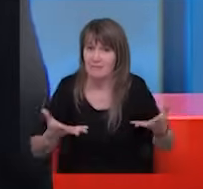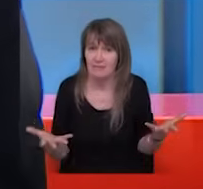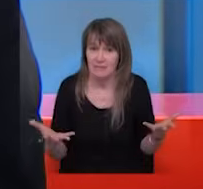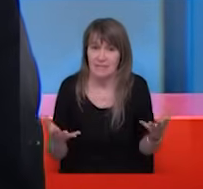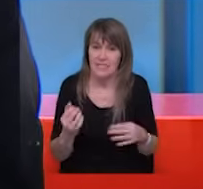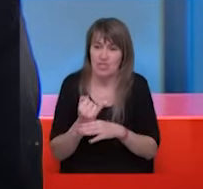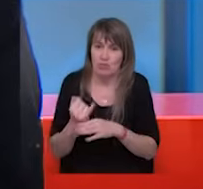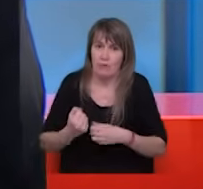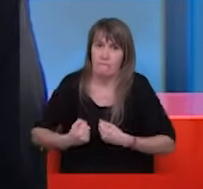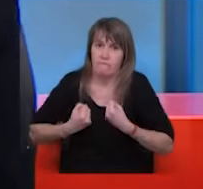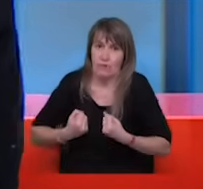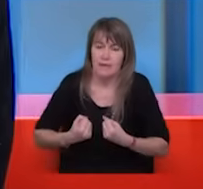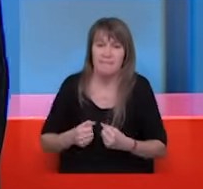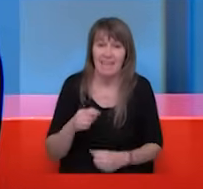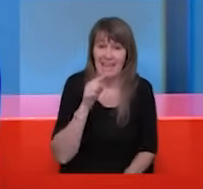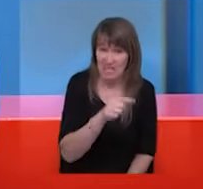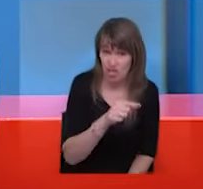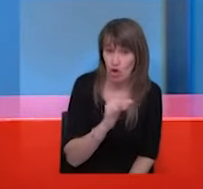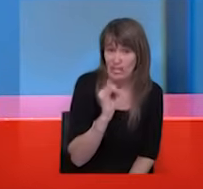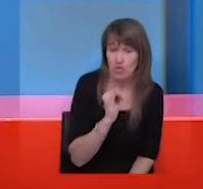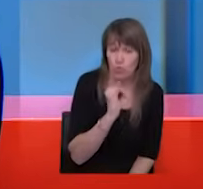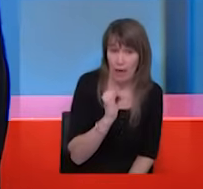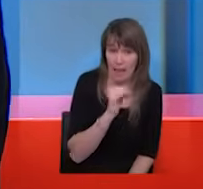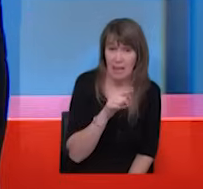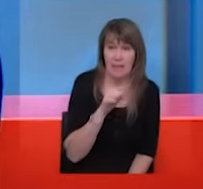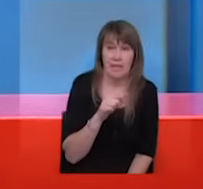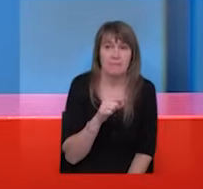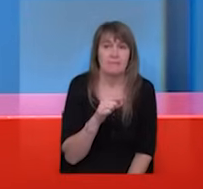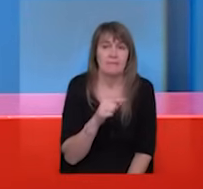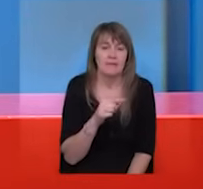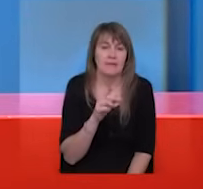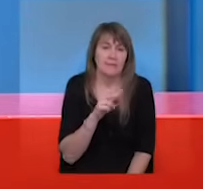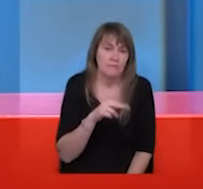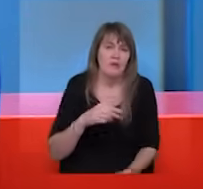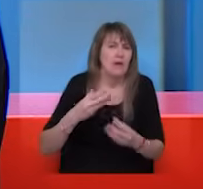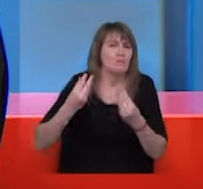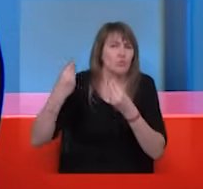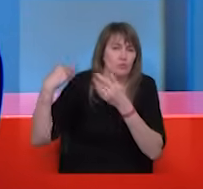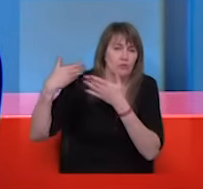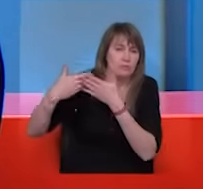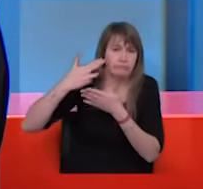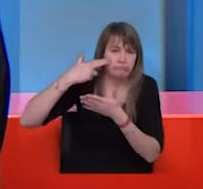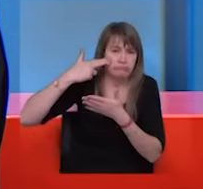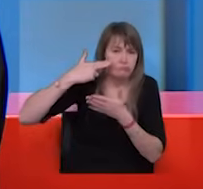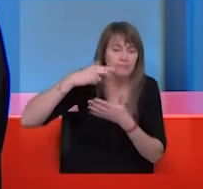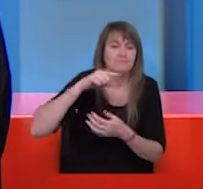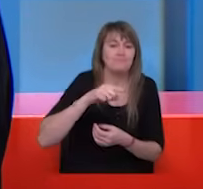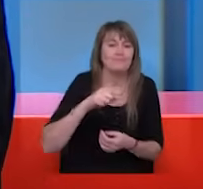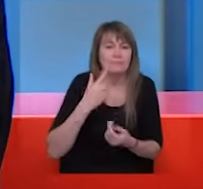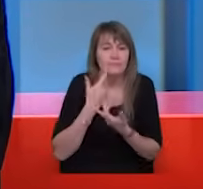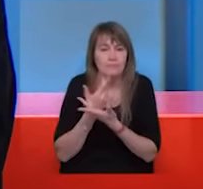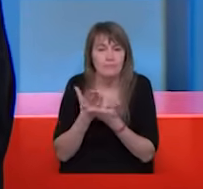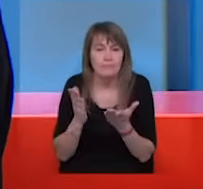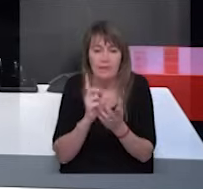esto de Pablo iturralde el episodio Pablo iturralde que es es uno más en una larga lo que está marcando es esa